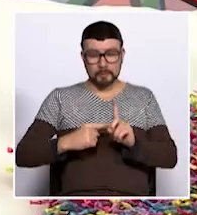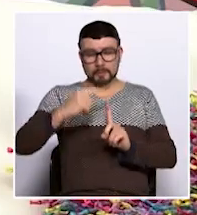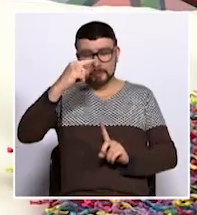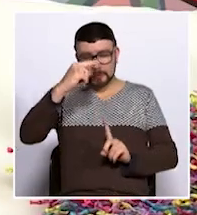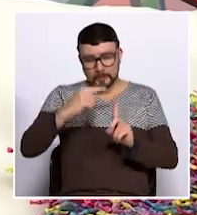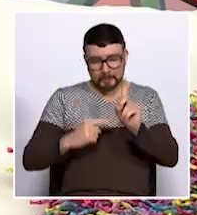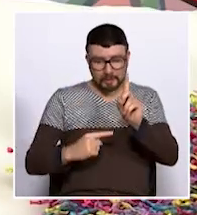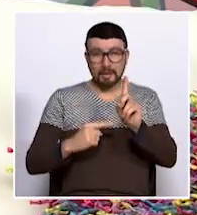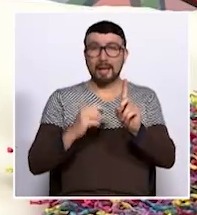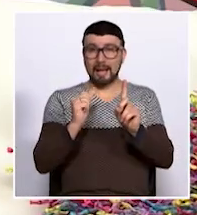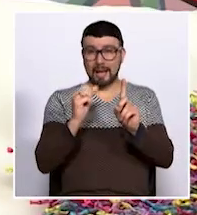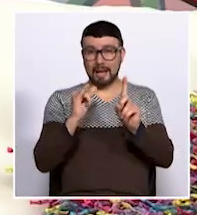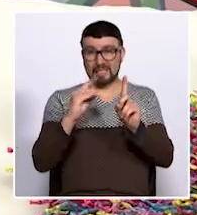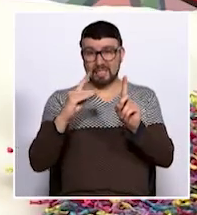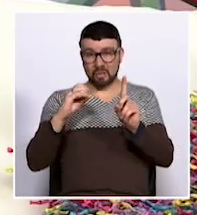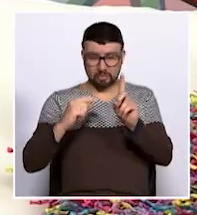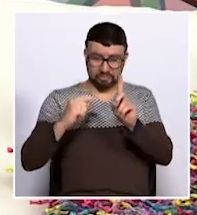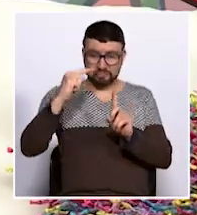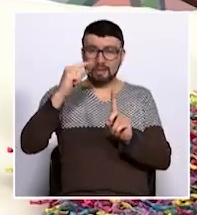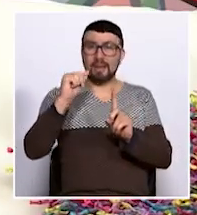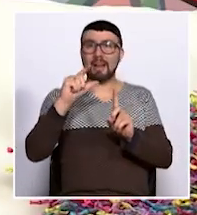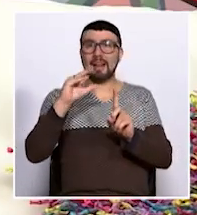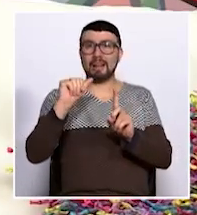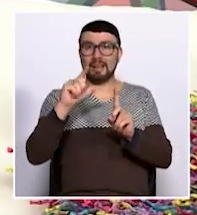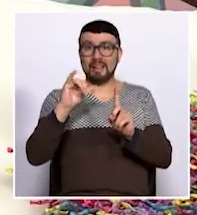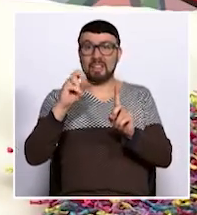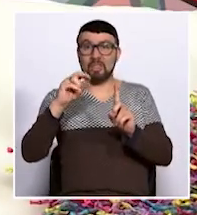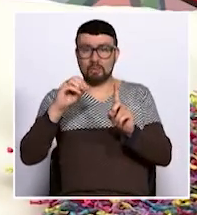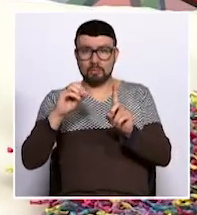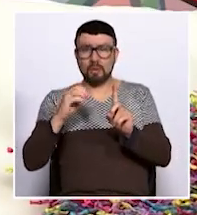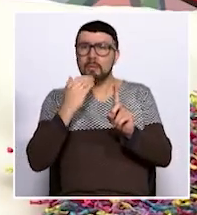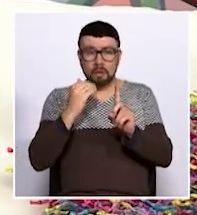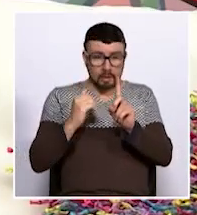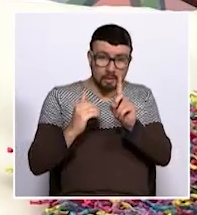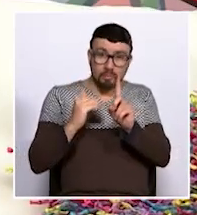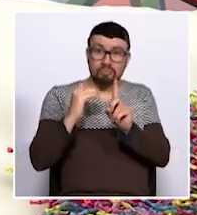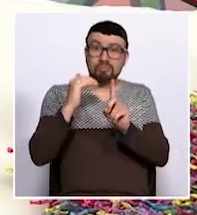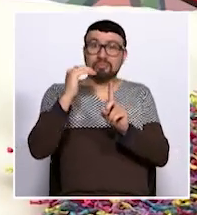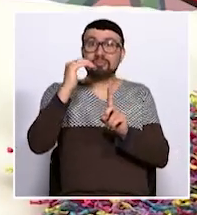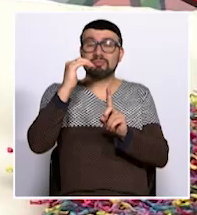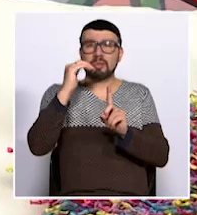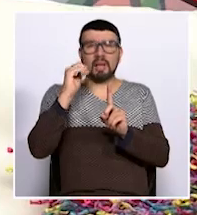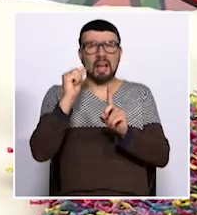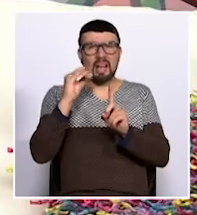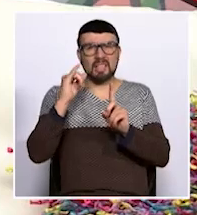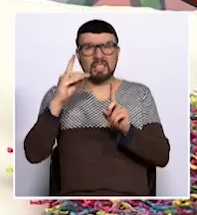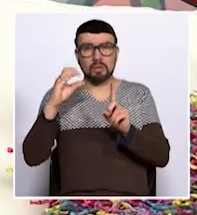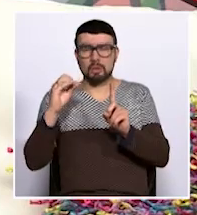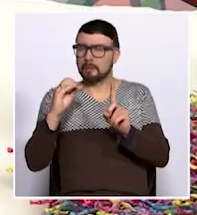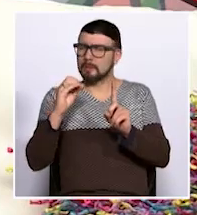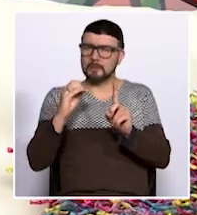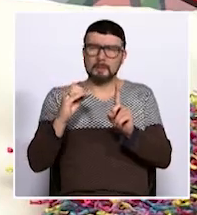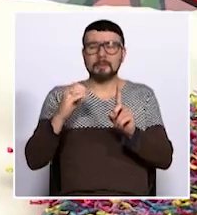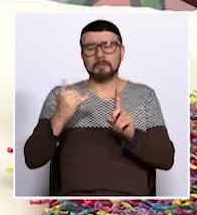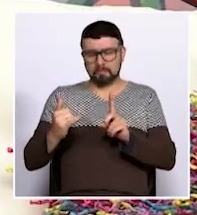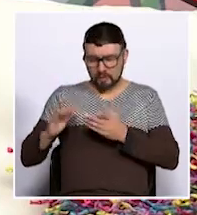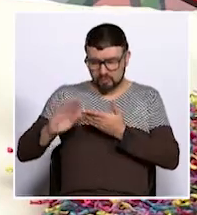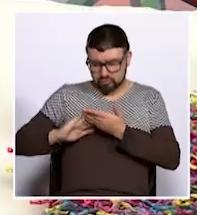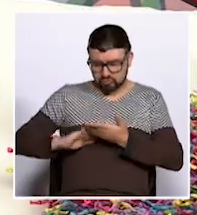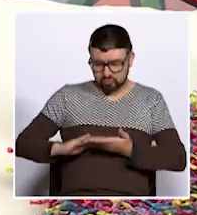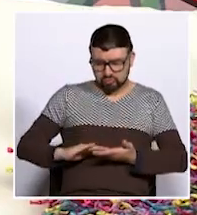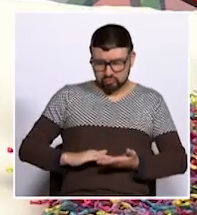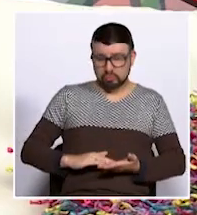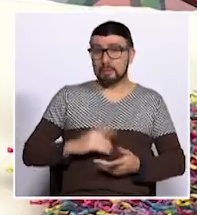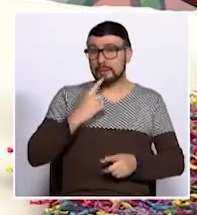nuestro cuerpo es ácido, está lleno de radicales libres. Es el medio propicio para cualquier enfermedad se regenere. Cuando